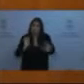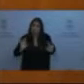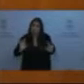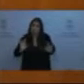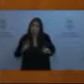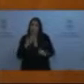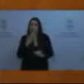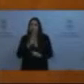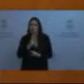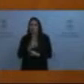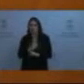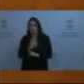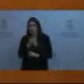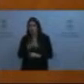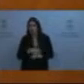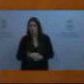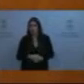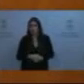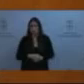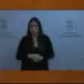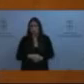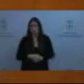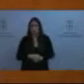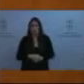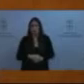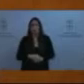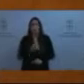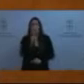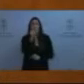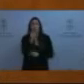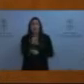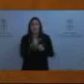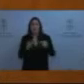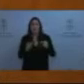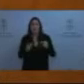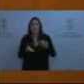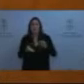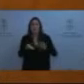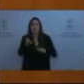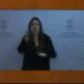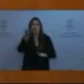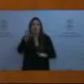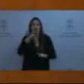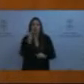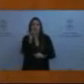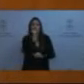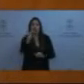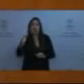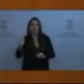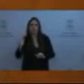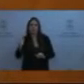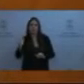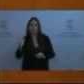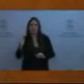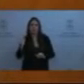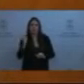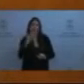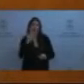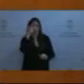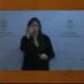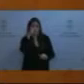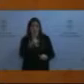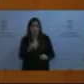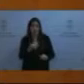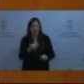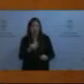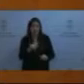otro ejemplo. ¿Aumenta el presupuesto para el sacrificio o para indemnizar el sacrificio de animales por enfermedad?